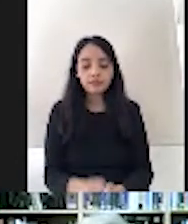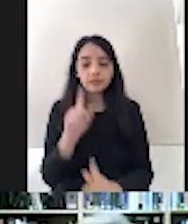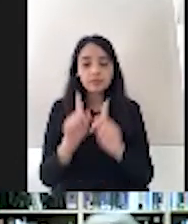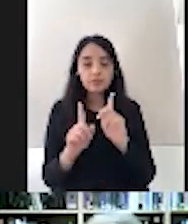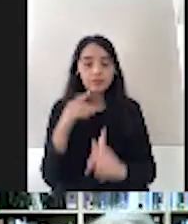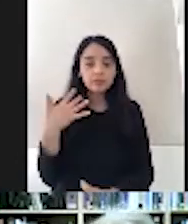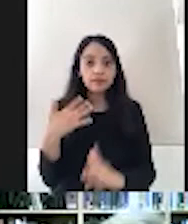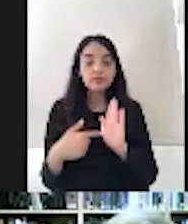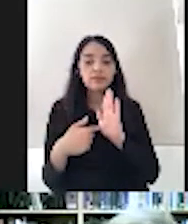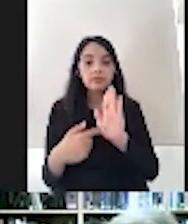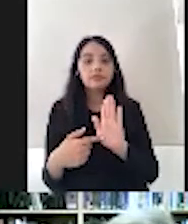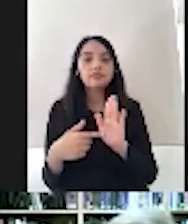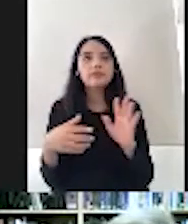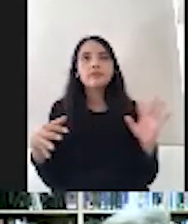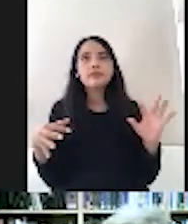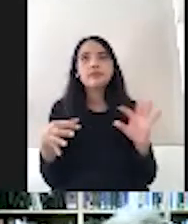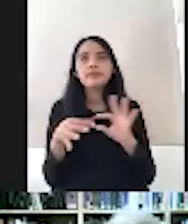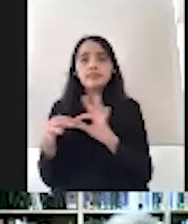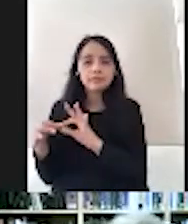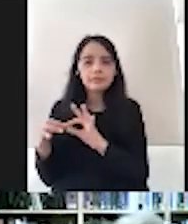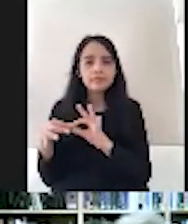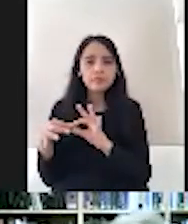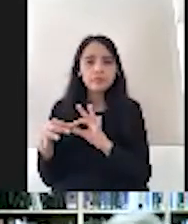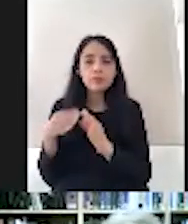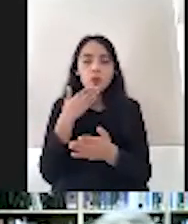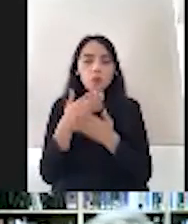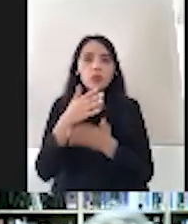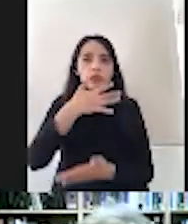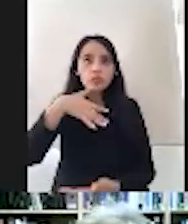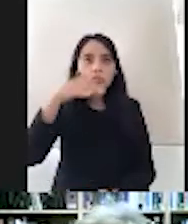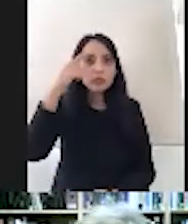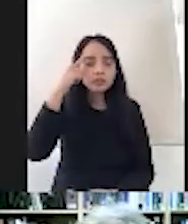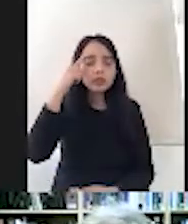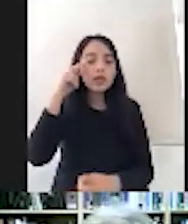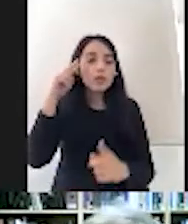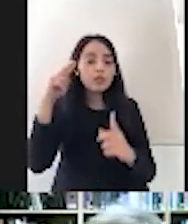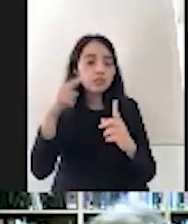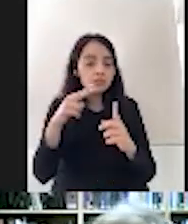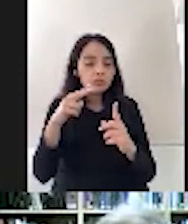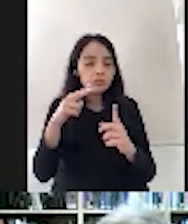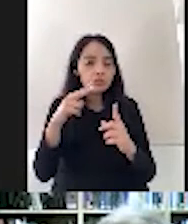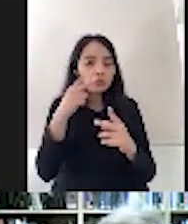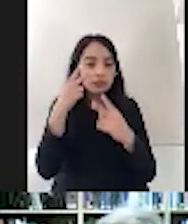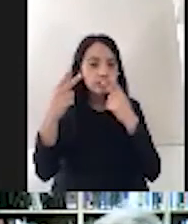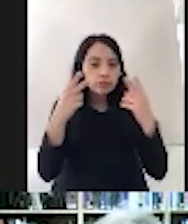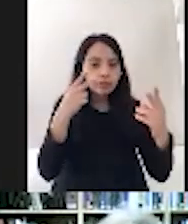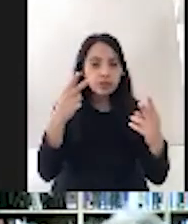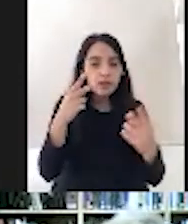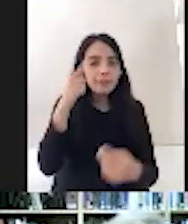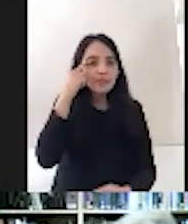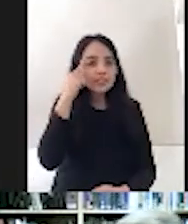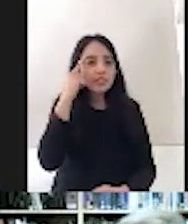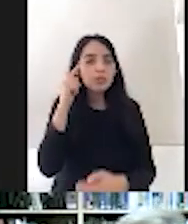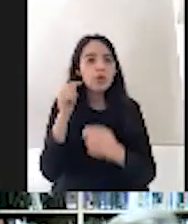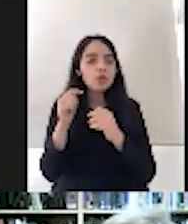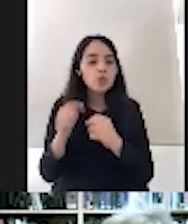que ver con el hecho de que generalmente cuando pensamos en nuestra percepción visual, pensamos en una capacidad que tiene que